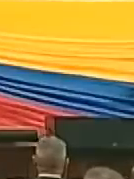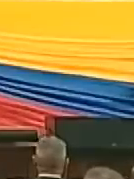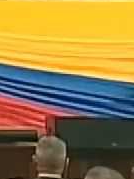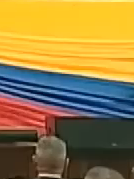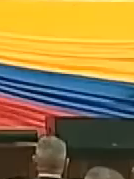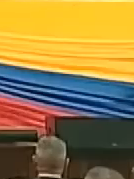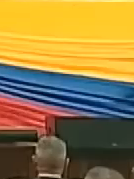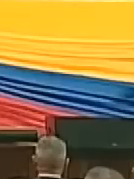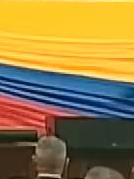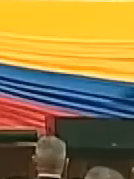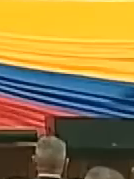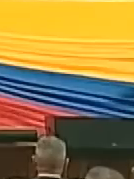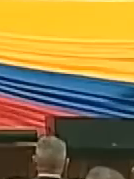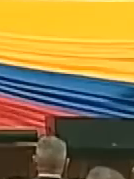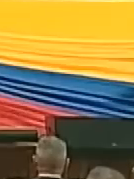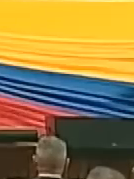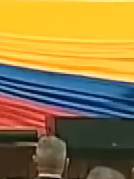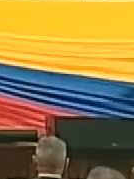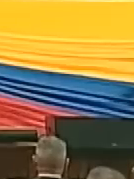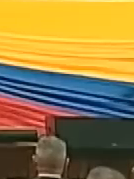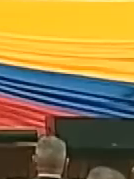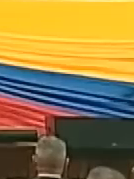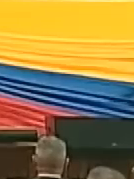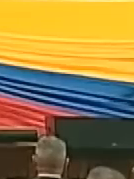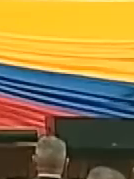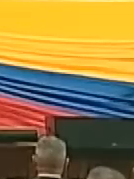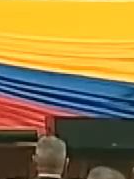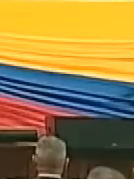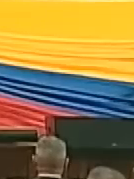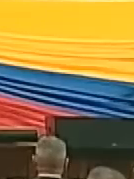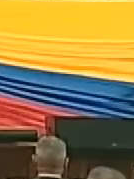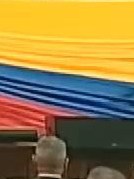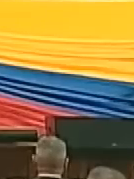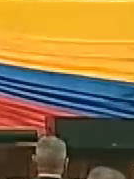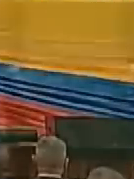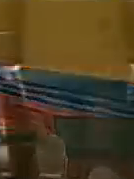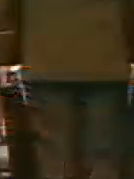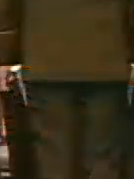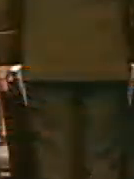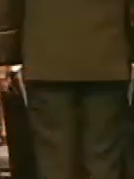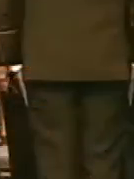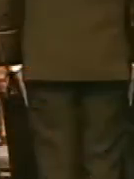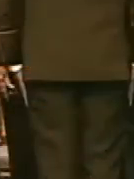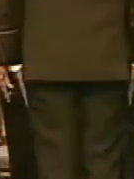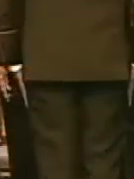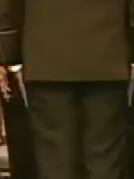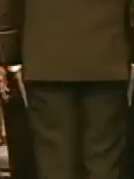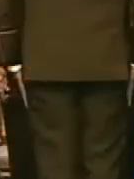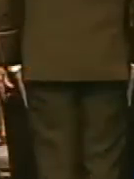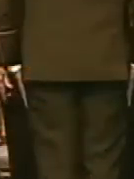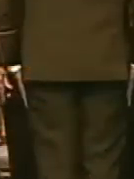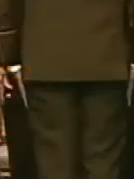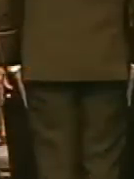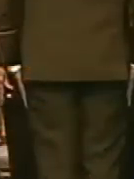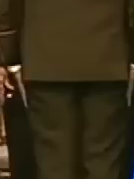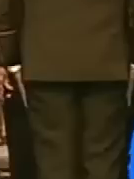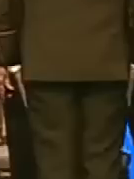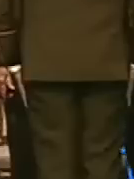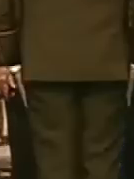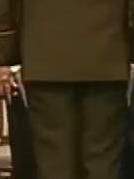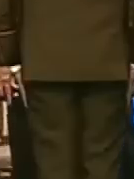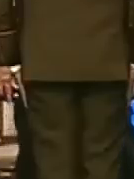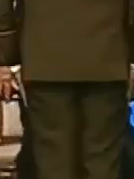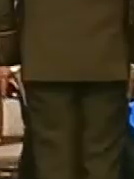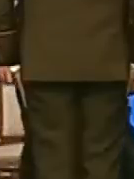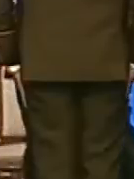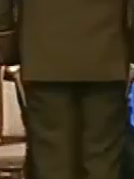jefe. Permiso para recibir la jerarquía del sargento primero de la Fuerza Armada Nacional Bolivariana.